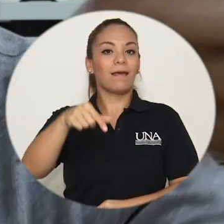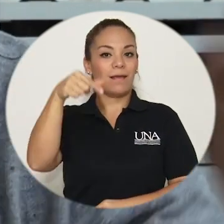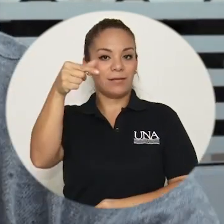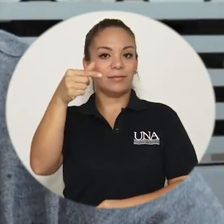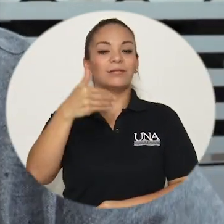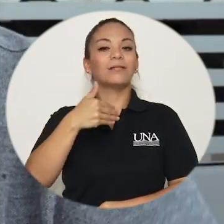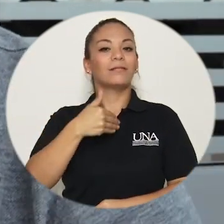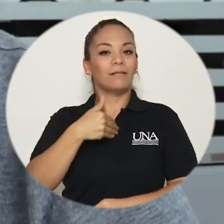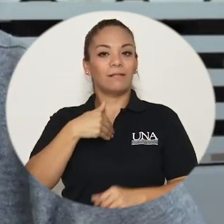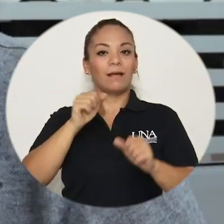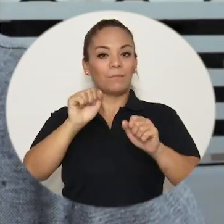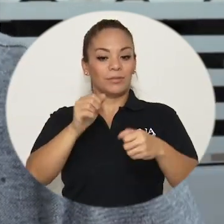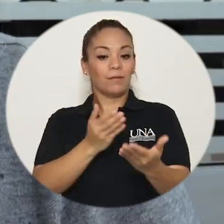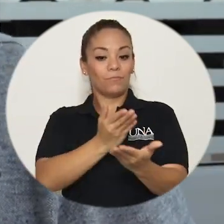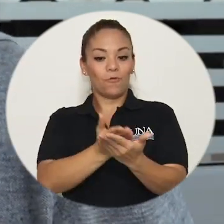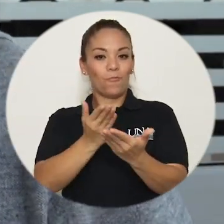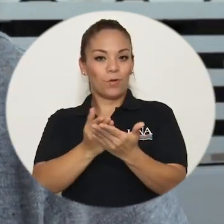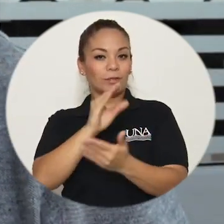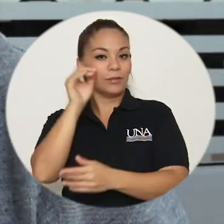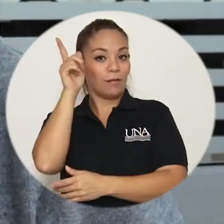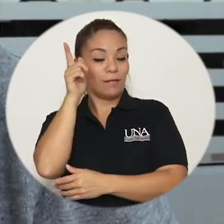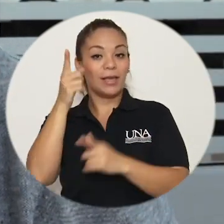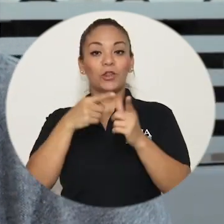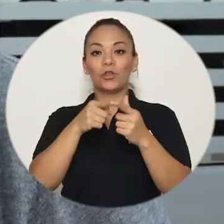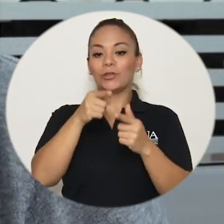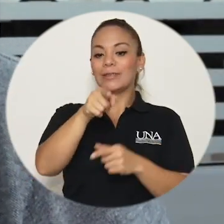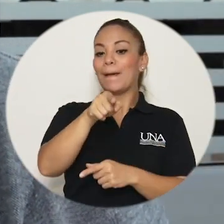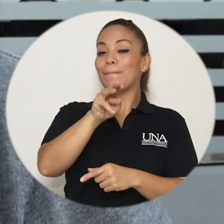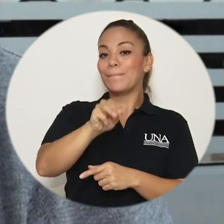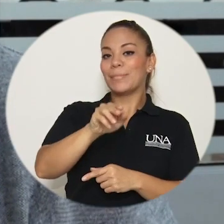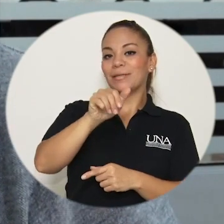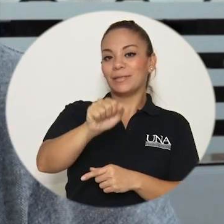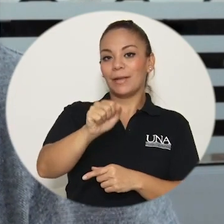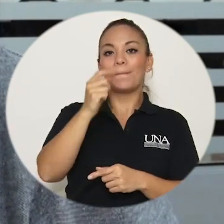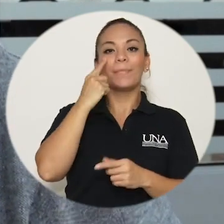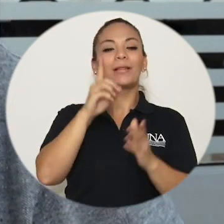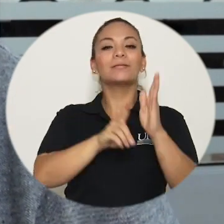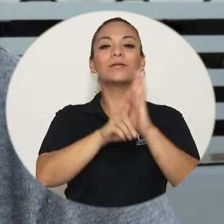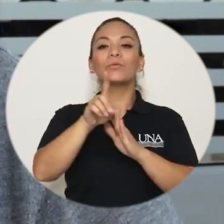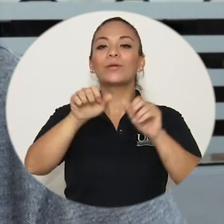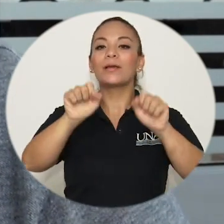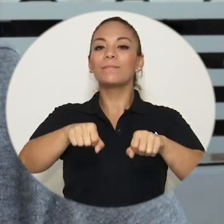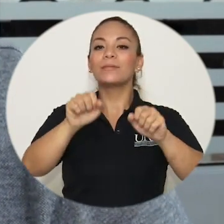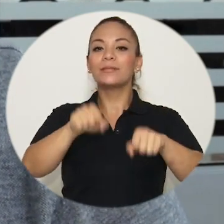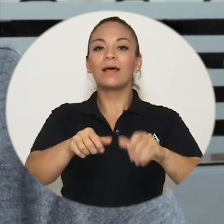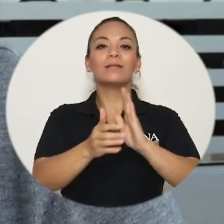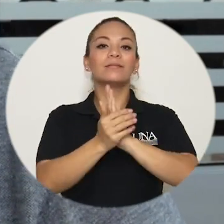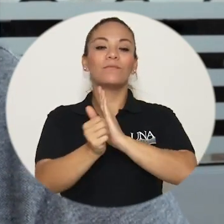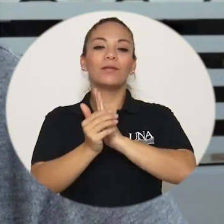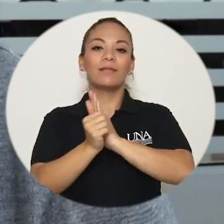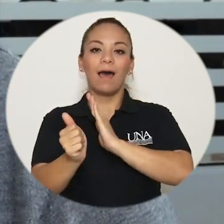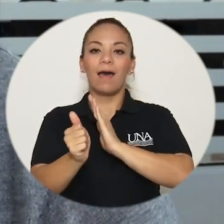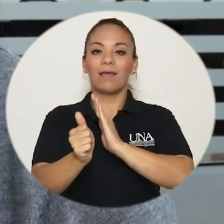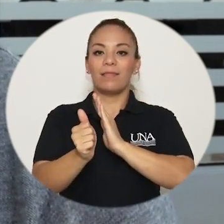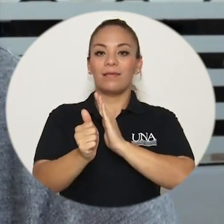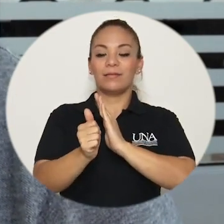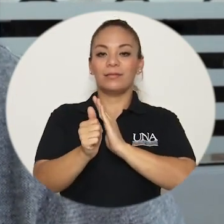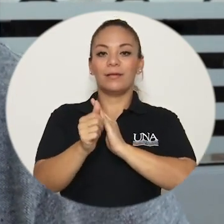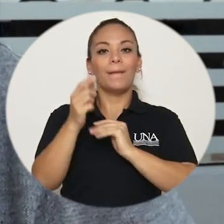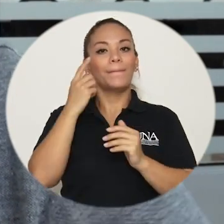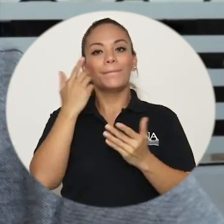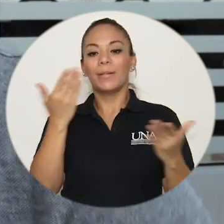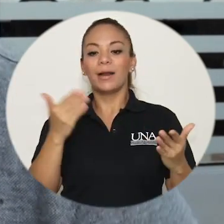la comprensión holística y la capacidad de propuesta, la maestría pretende también desarrollar capacidades, habilidades y